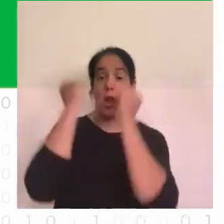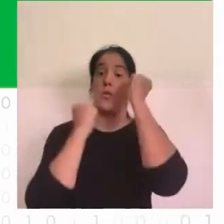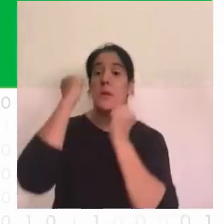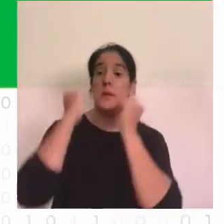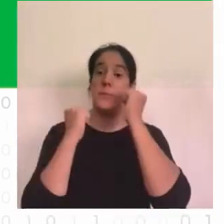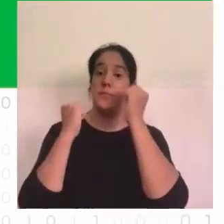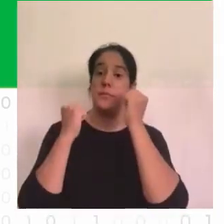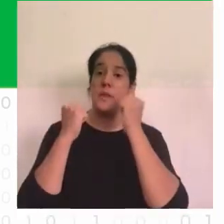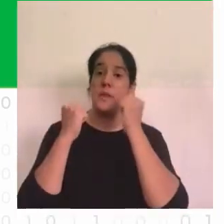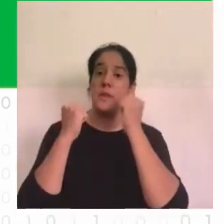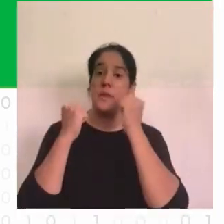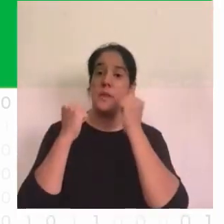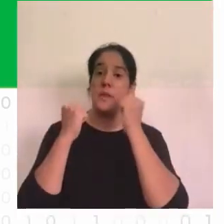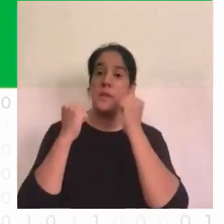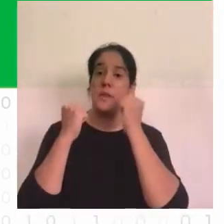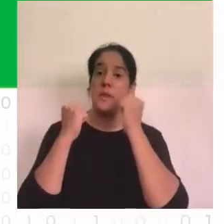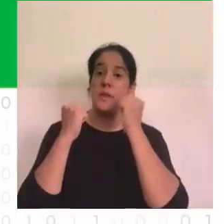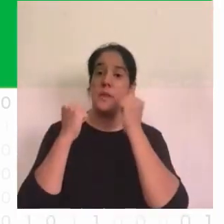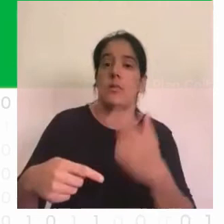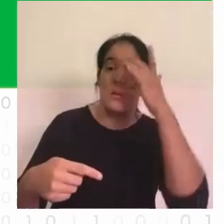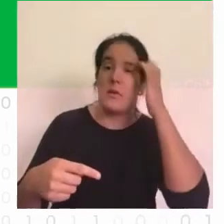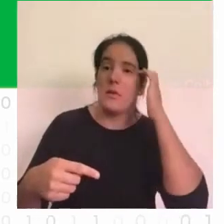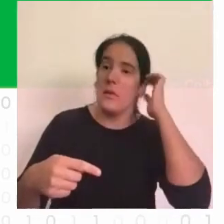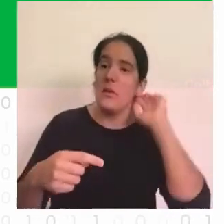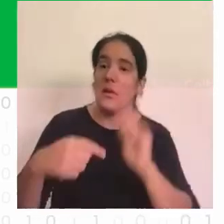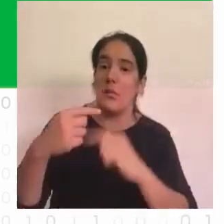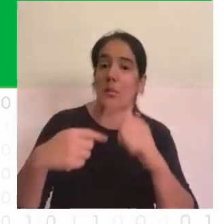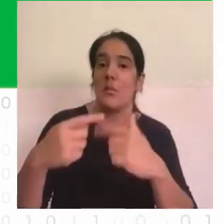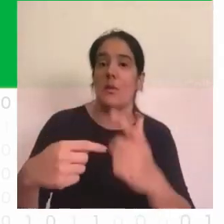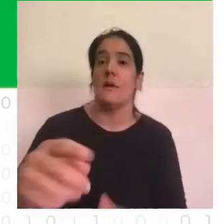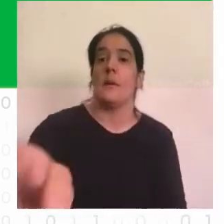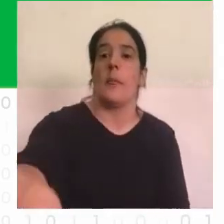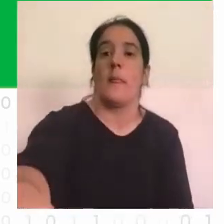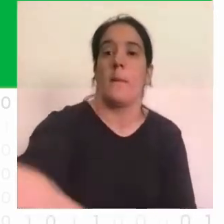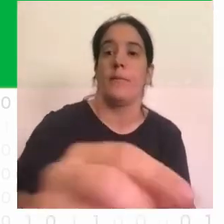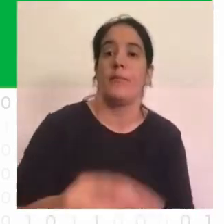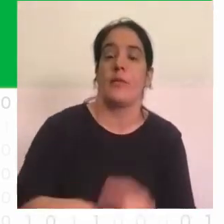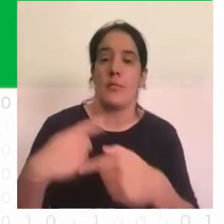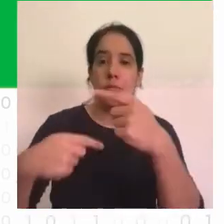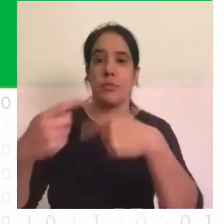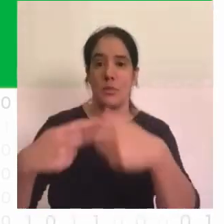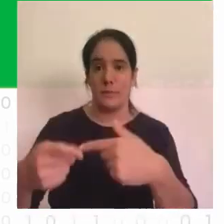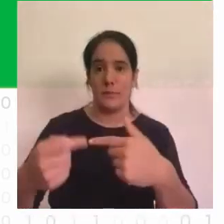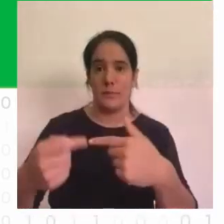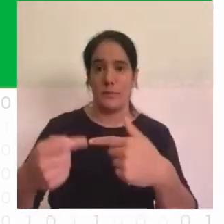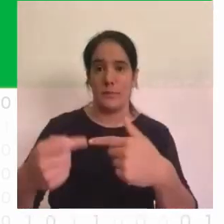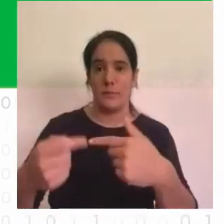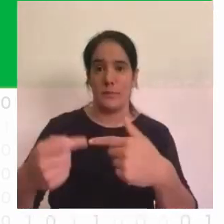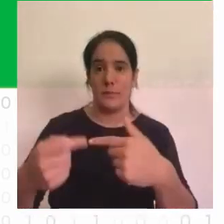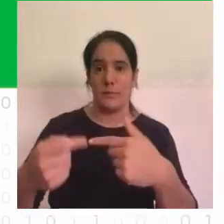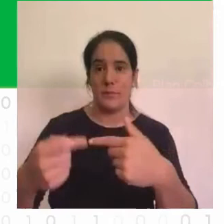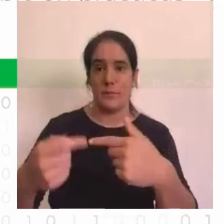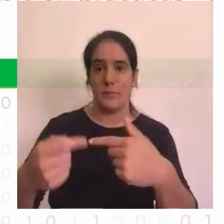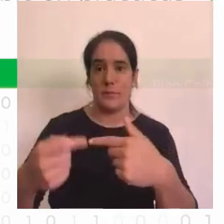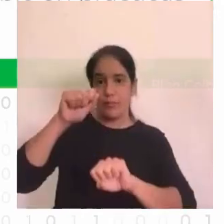in progress, porque es como que nunca termina, para que sea uno de los capítulos del doctorado, que se llama Inseguridad Alimentaria y los Problemas